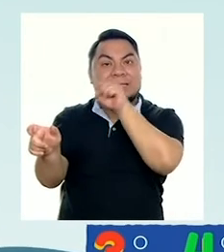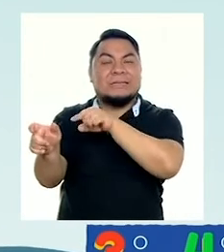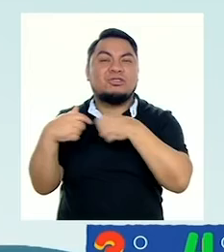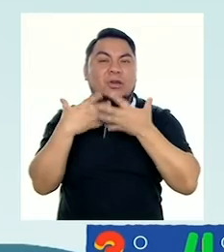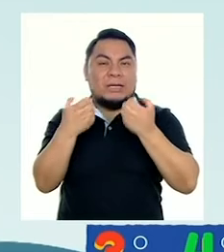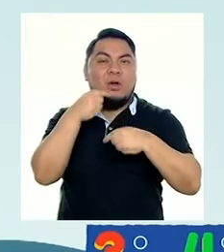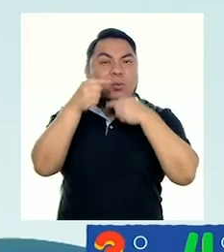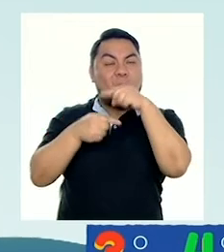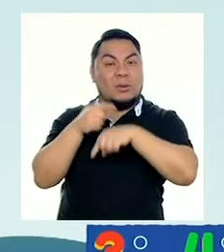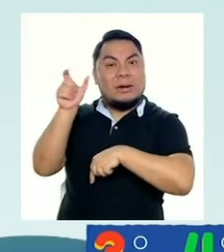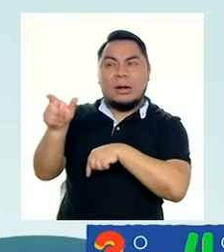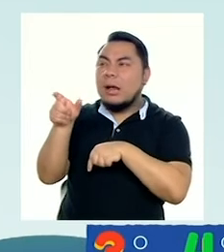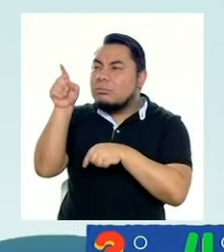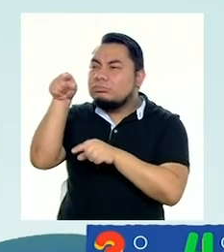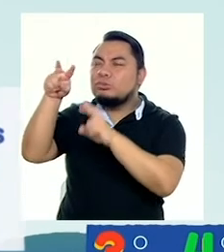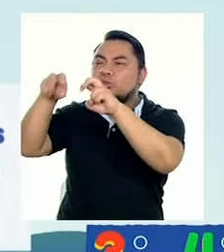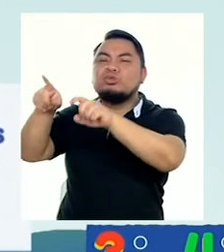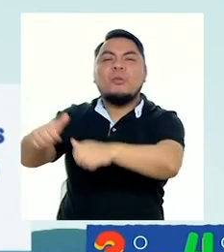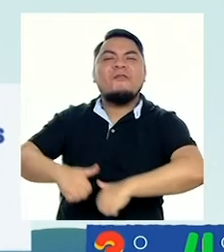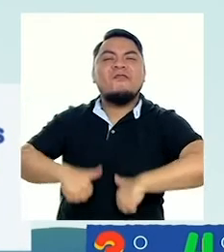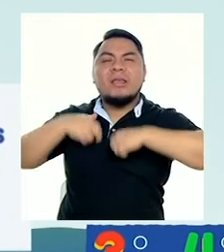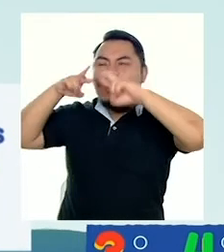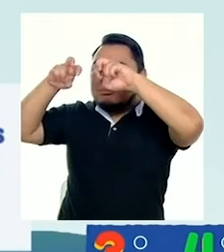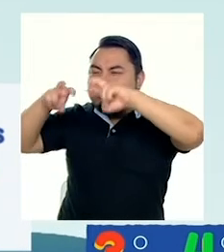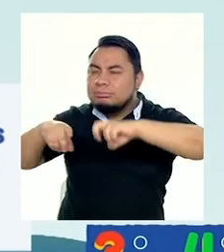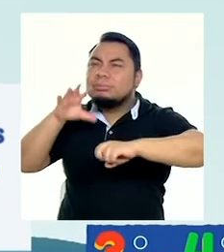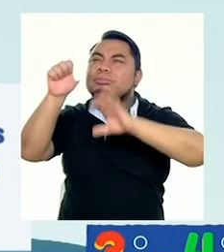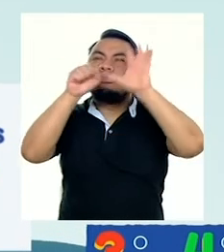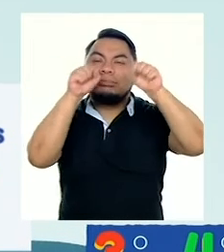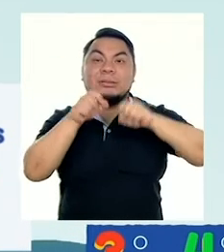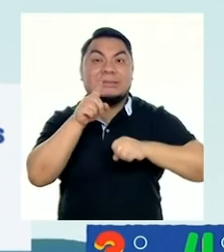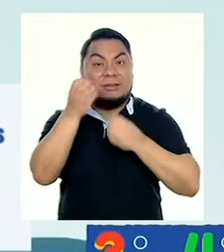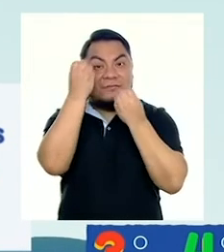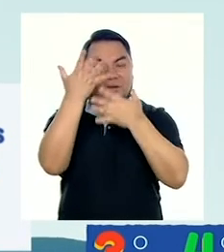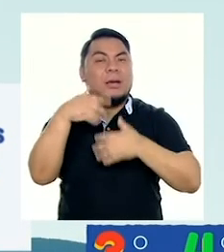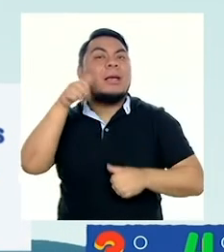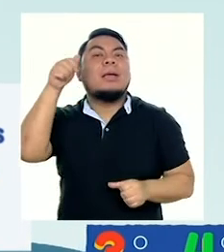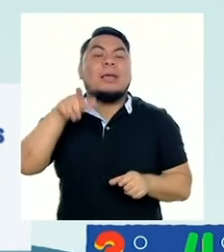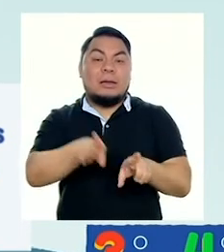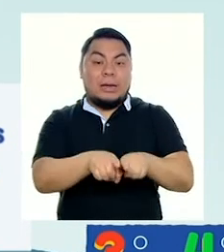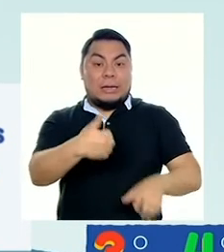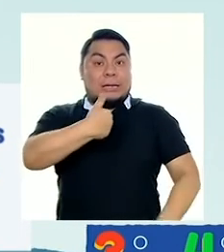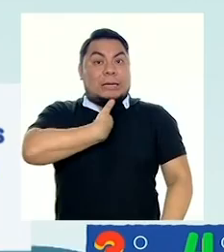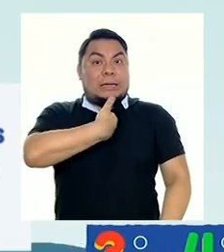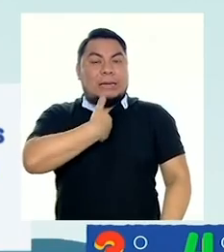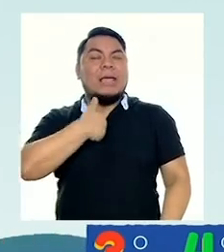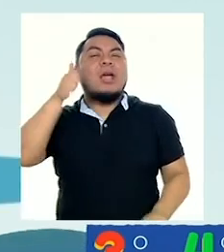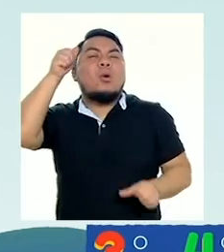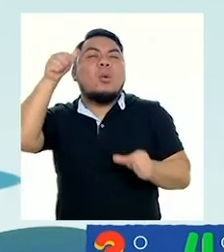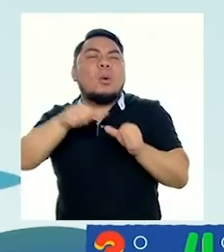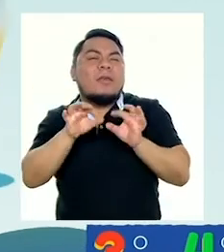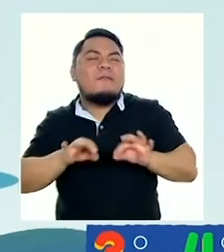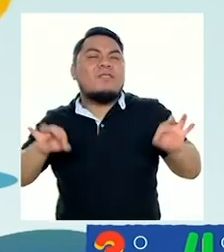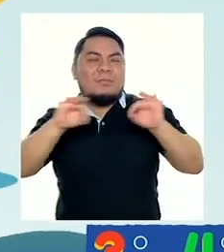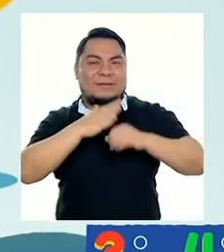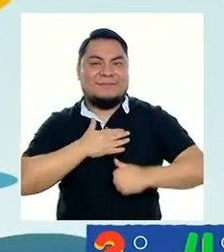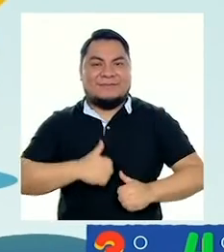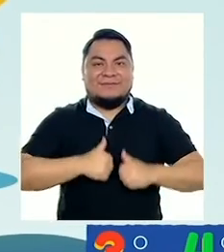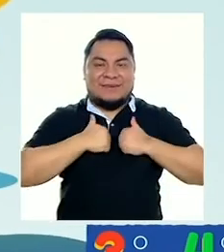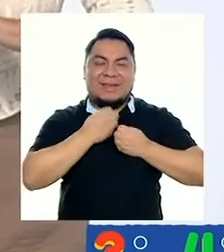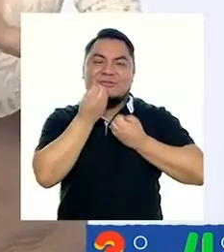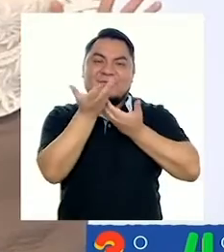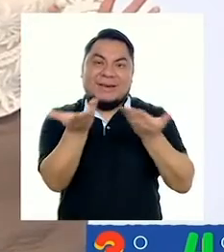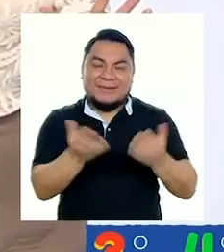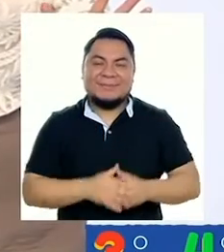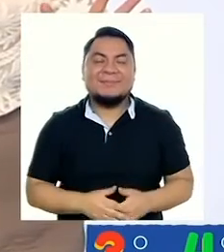quien queremos relatar. En la autobiografía ponemos nuestros recuerdos e información sobre nuestra vida. Muy bien, chicas